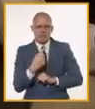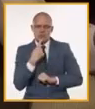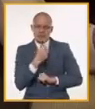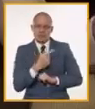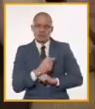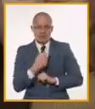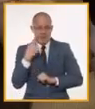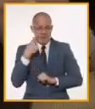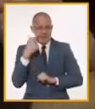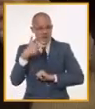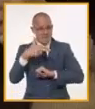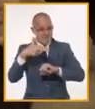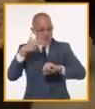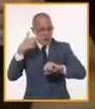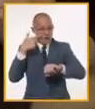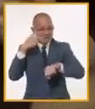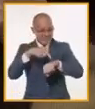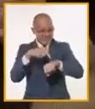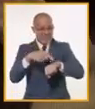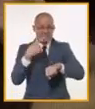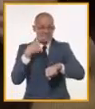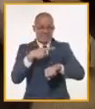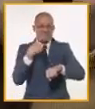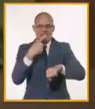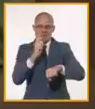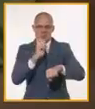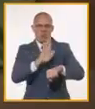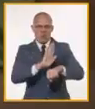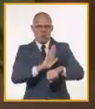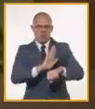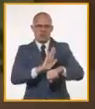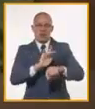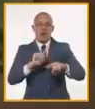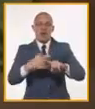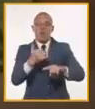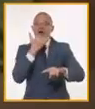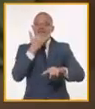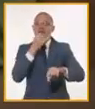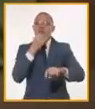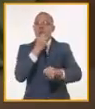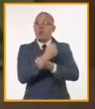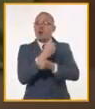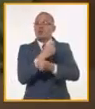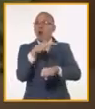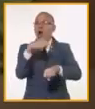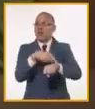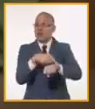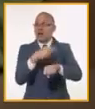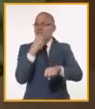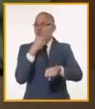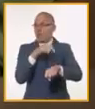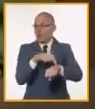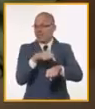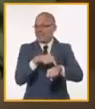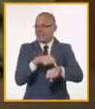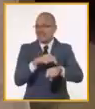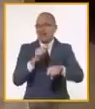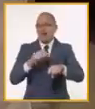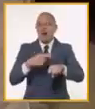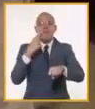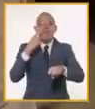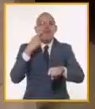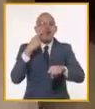cosas. O un hueso, la esquila, como lo decíamos nosotros, de todos los huesecillos, eso que hay, porque es aquí